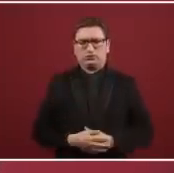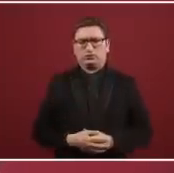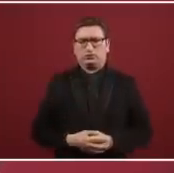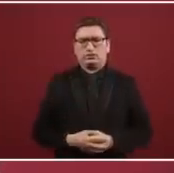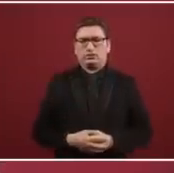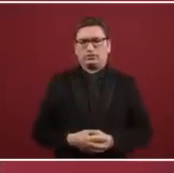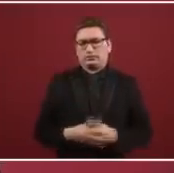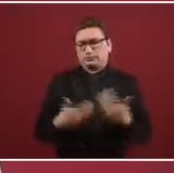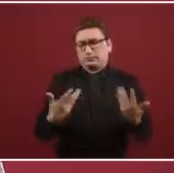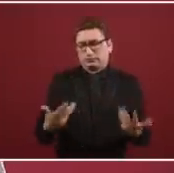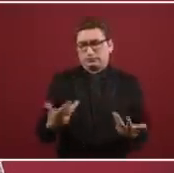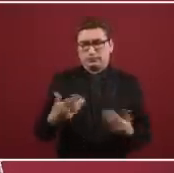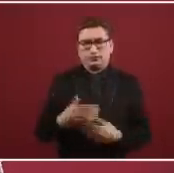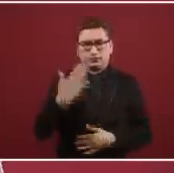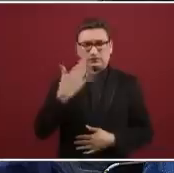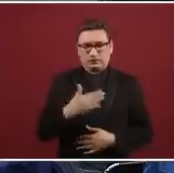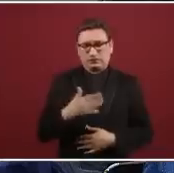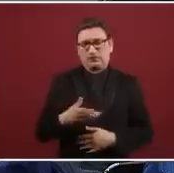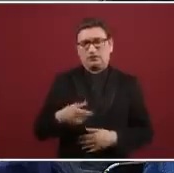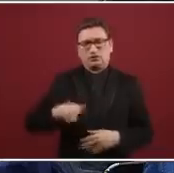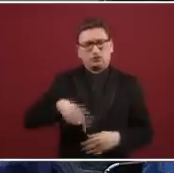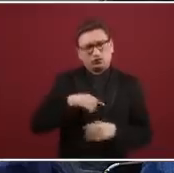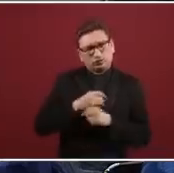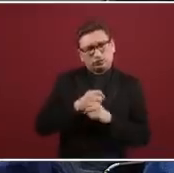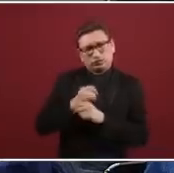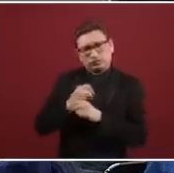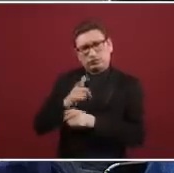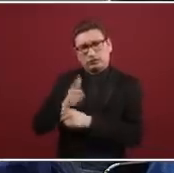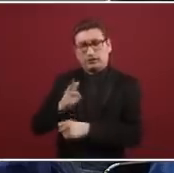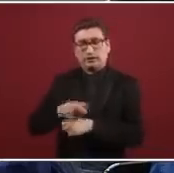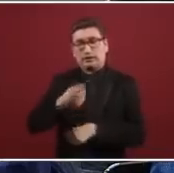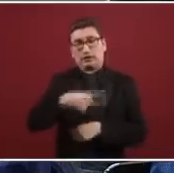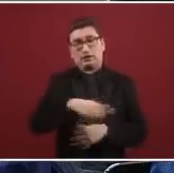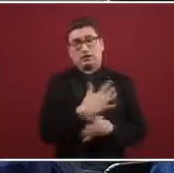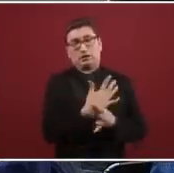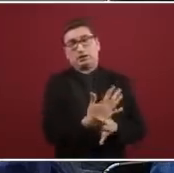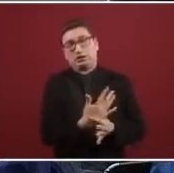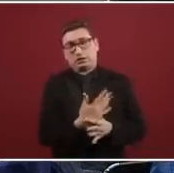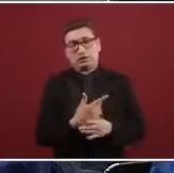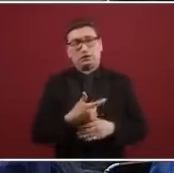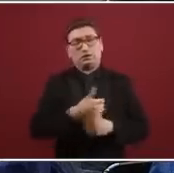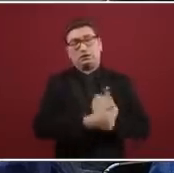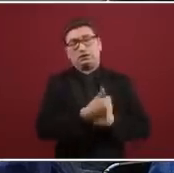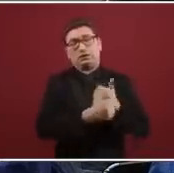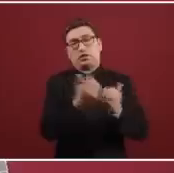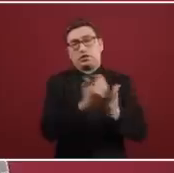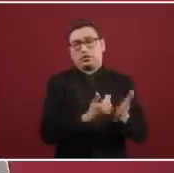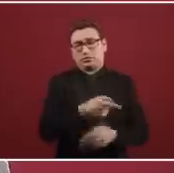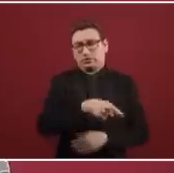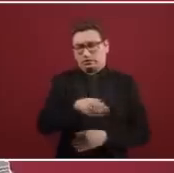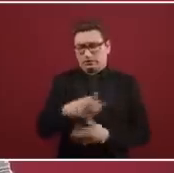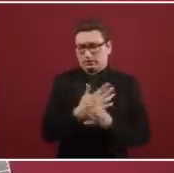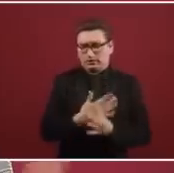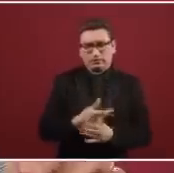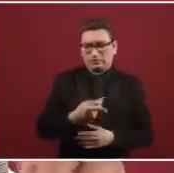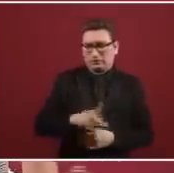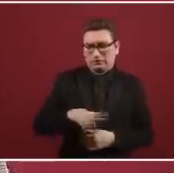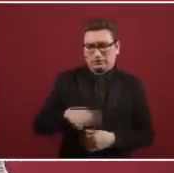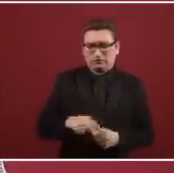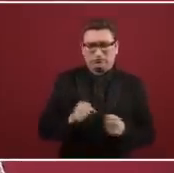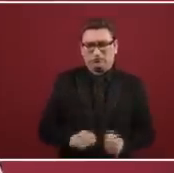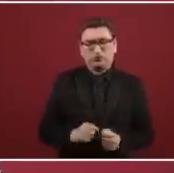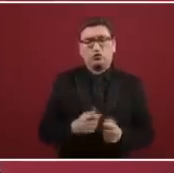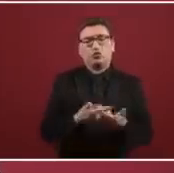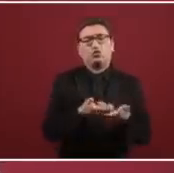hay elementos en la práctica que avalen esa aseveración que hacen, sobre todo un